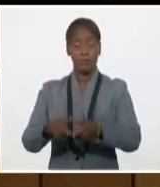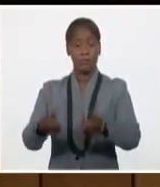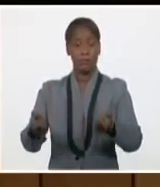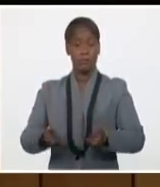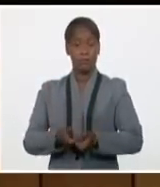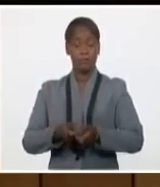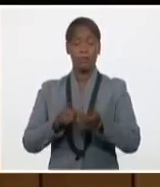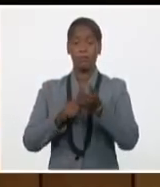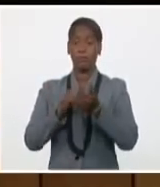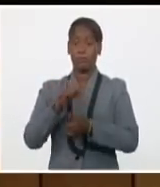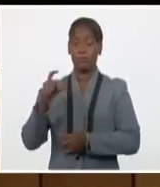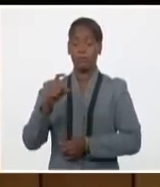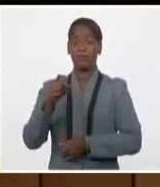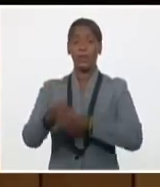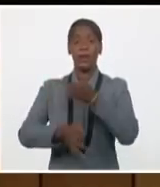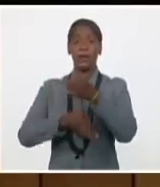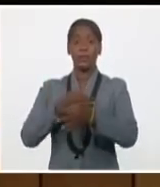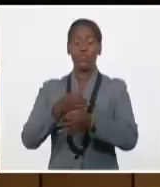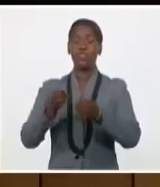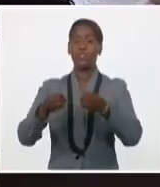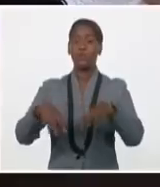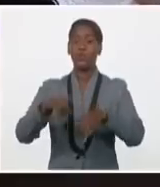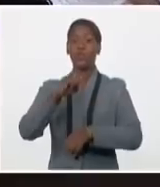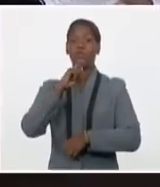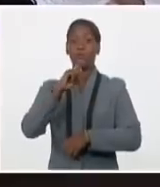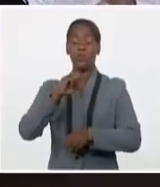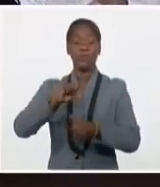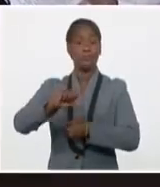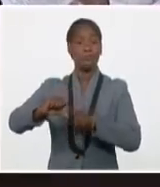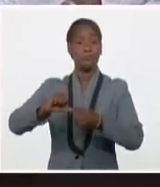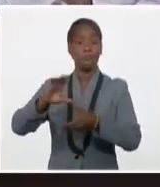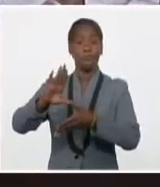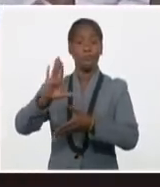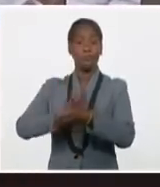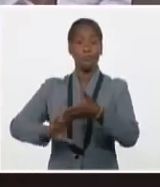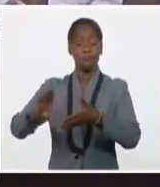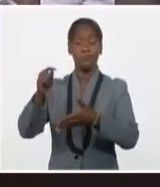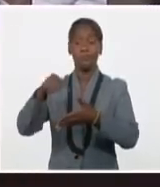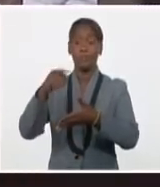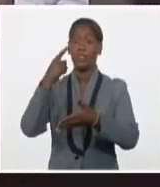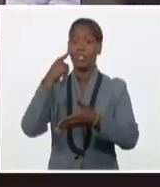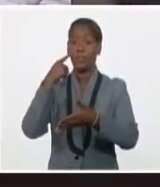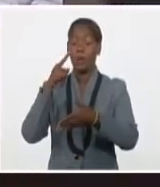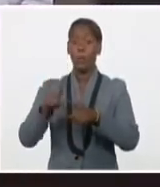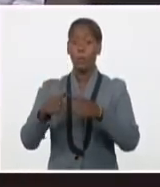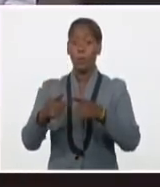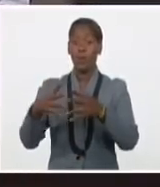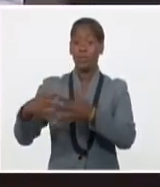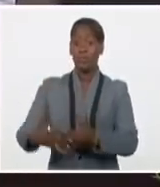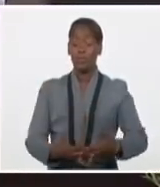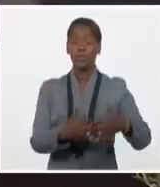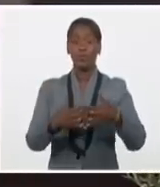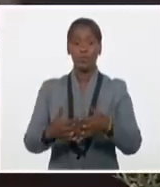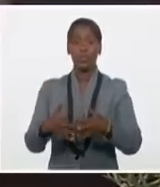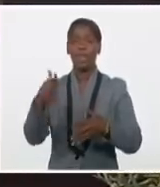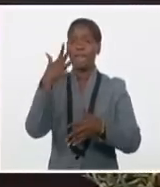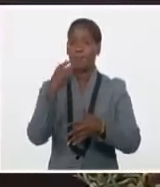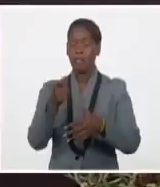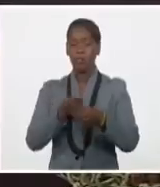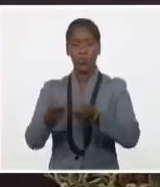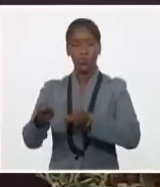situación de América Latina y el Caribe y la ofensiva de la administración de los Estados Unidos contra los gobiernos progresistas de la